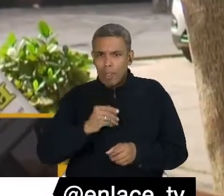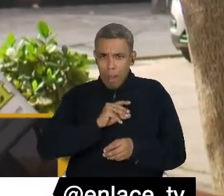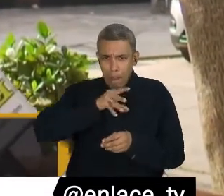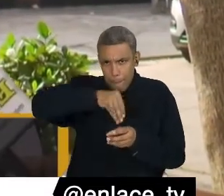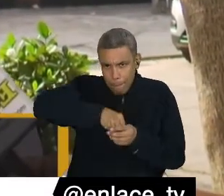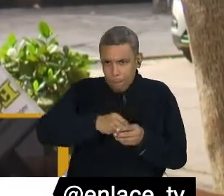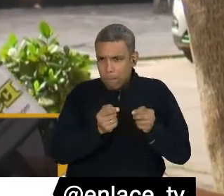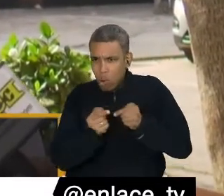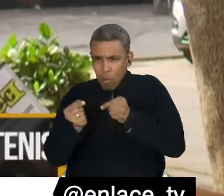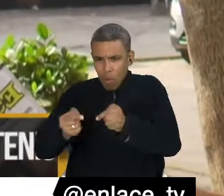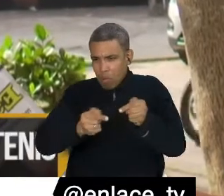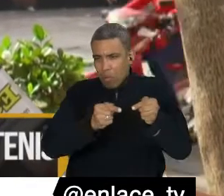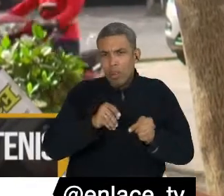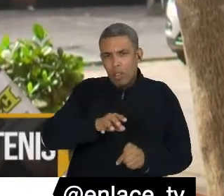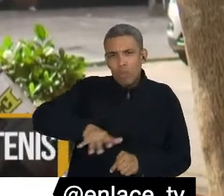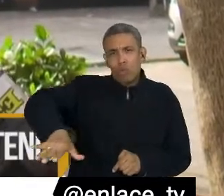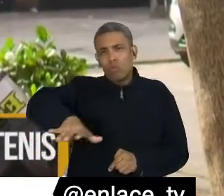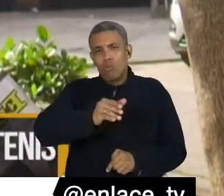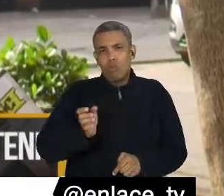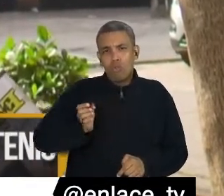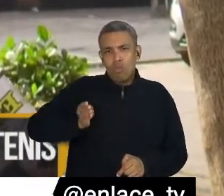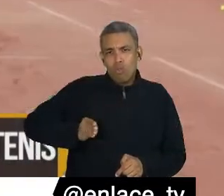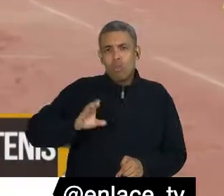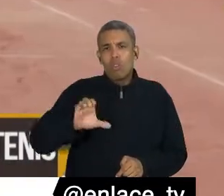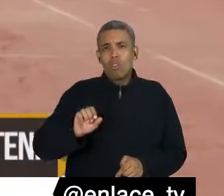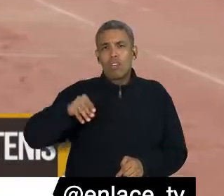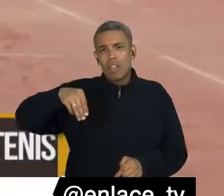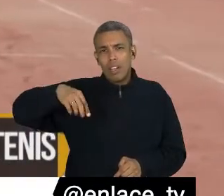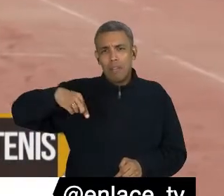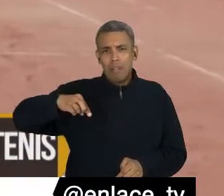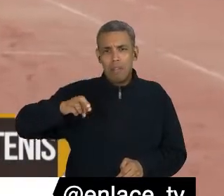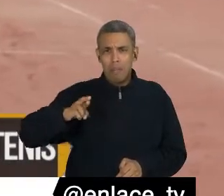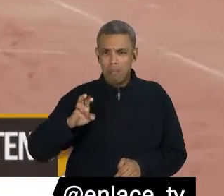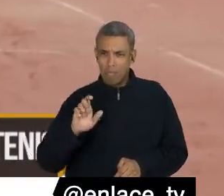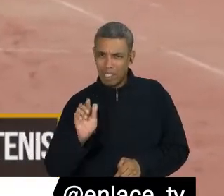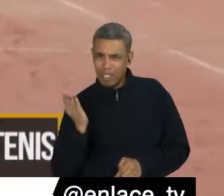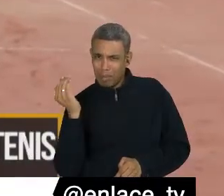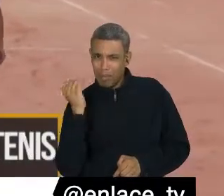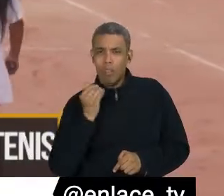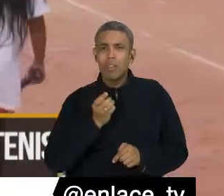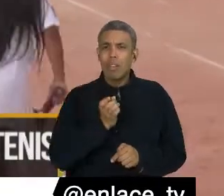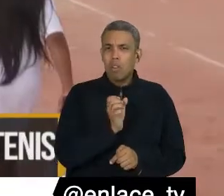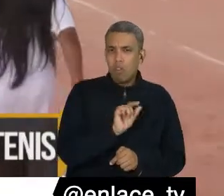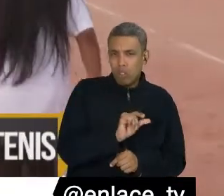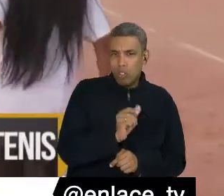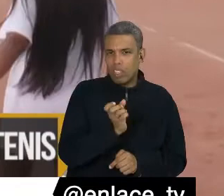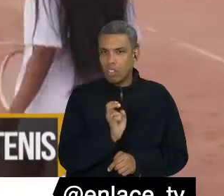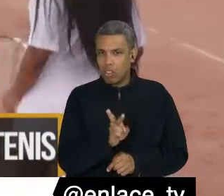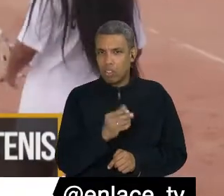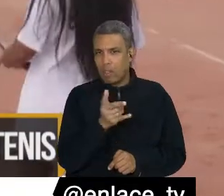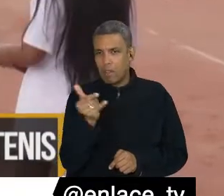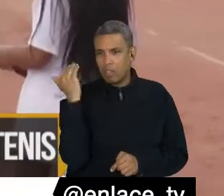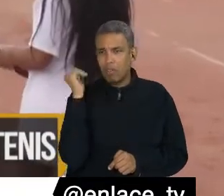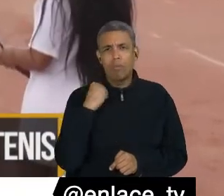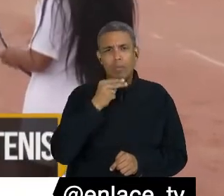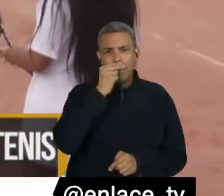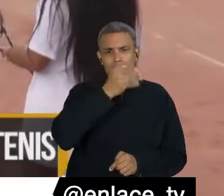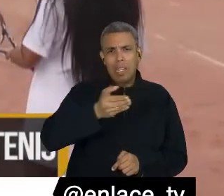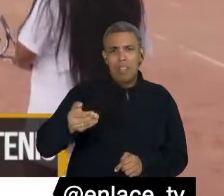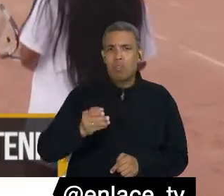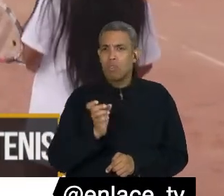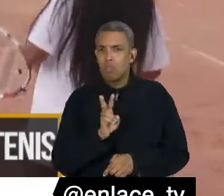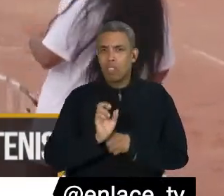en el Club Campestre, durante los días 11 y 12 de marzo. El profesor Villamizar destaca cómo sus dirigidos, que son niños entre 8 y 12 años, lograron